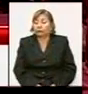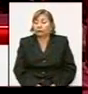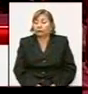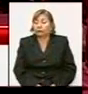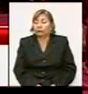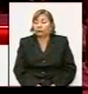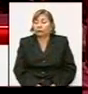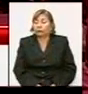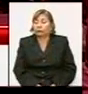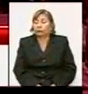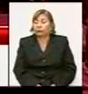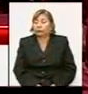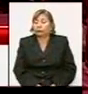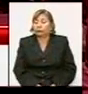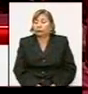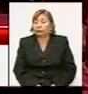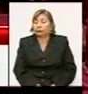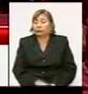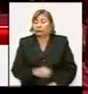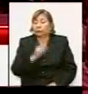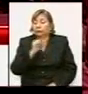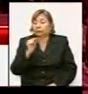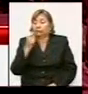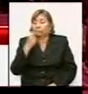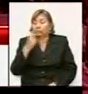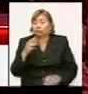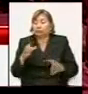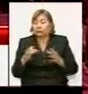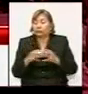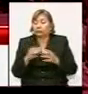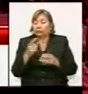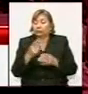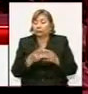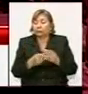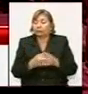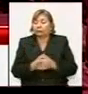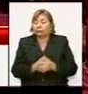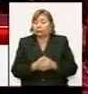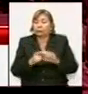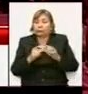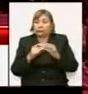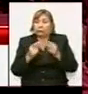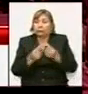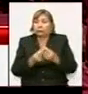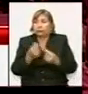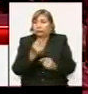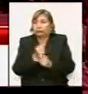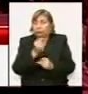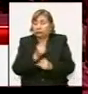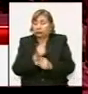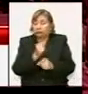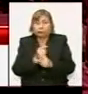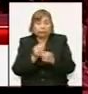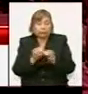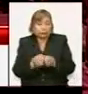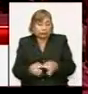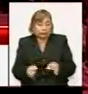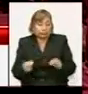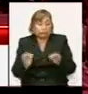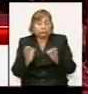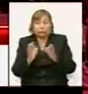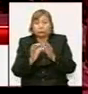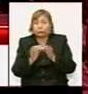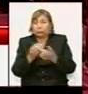Si van a expresar levantando la mano. Ok, no hay ningún voto en contra, aprobado por unanimidad. Y el grupo de trabajo, que me parece que es importante, lo planteó